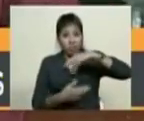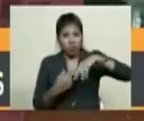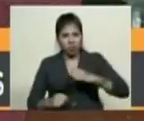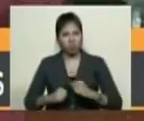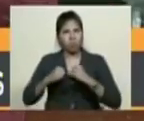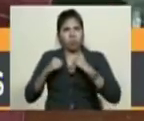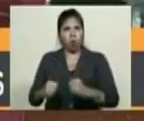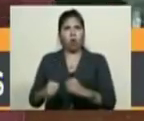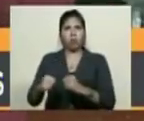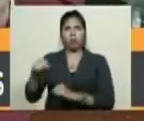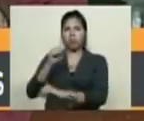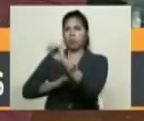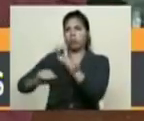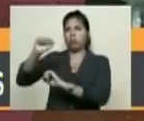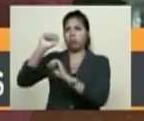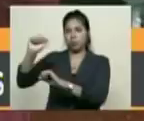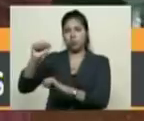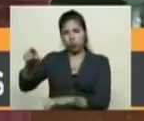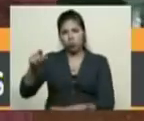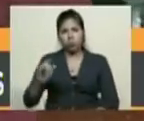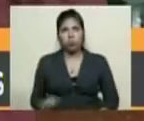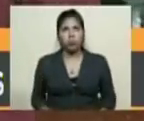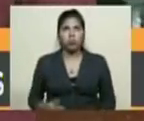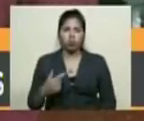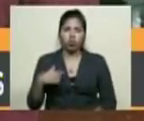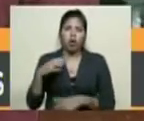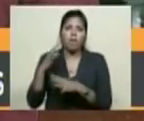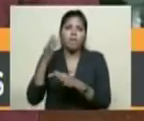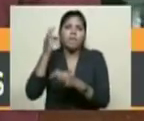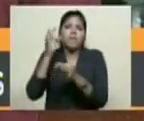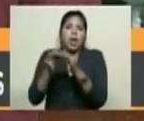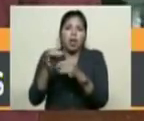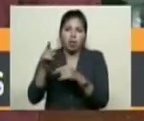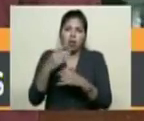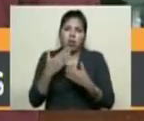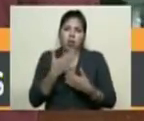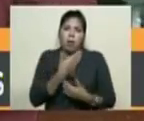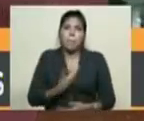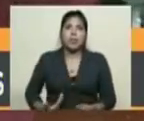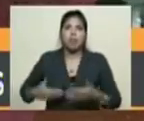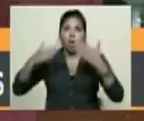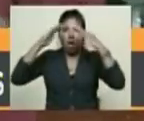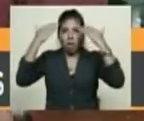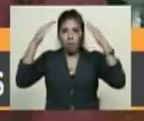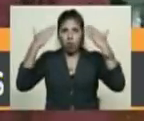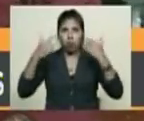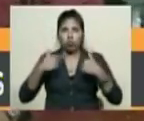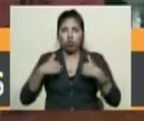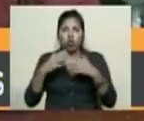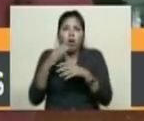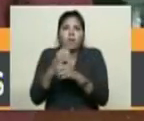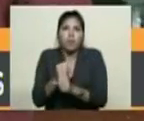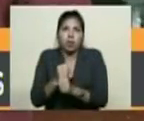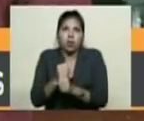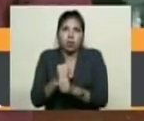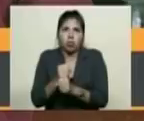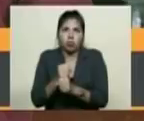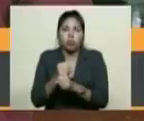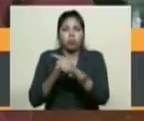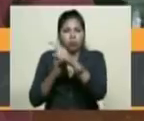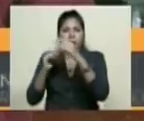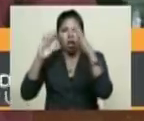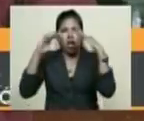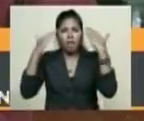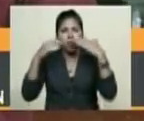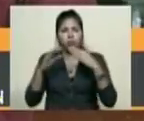Sur la defenderemos. Ten la seguridad. Tengo gran fe en la presidencia de Bolivia y tengo gran confianza en que el compañero Evo